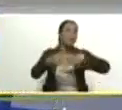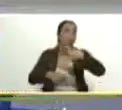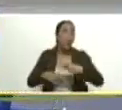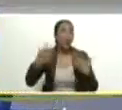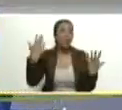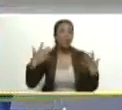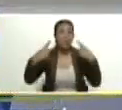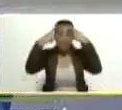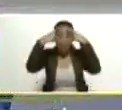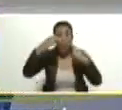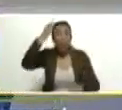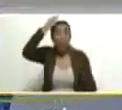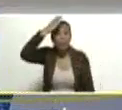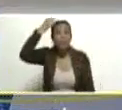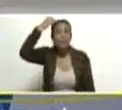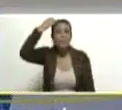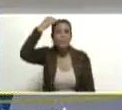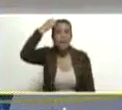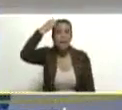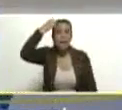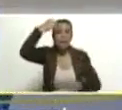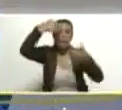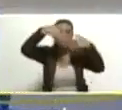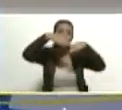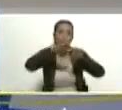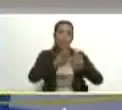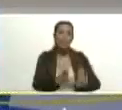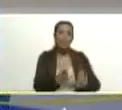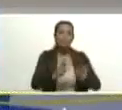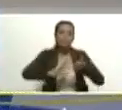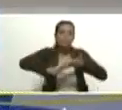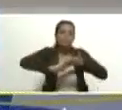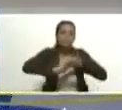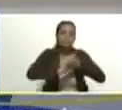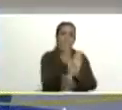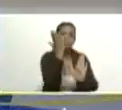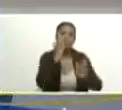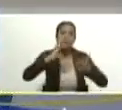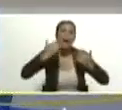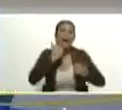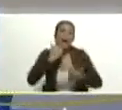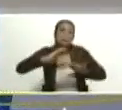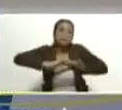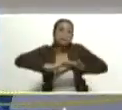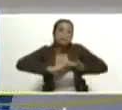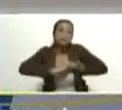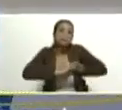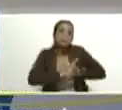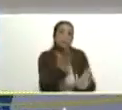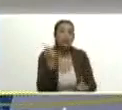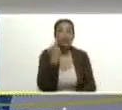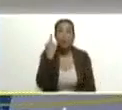cafetera. Mermó. Mermó casi hasta desaparecer.